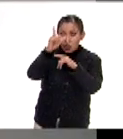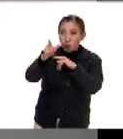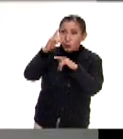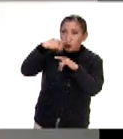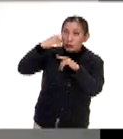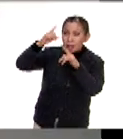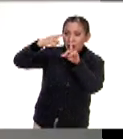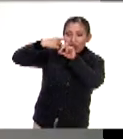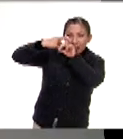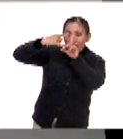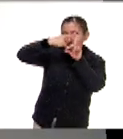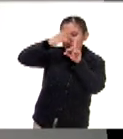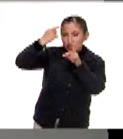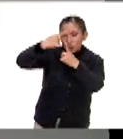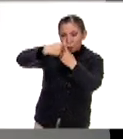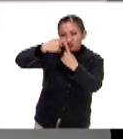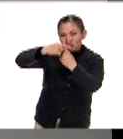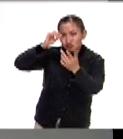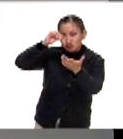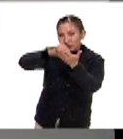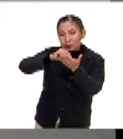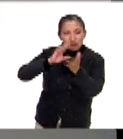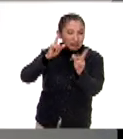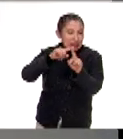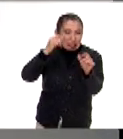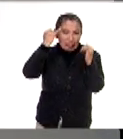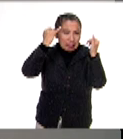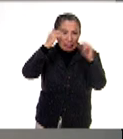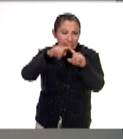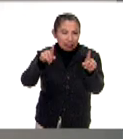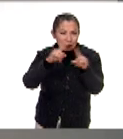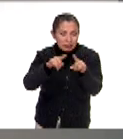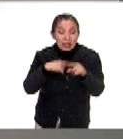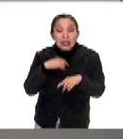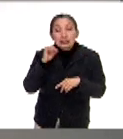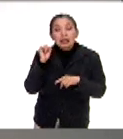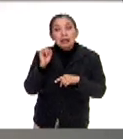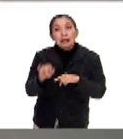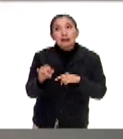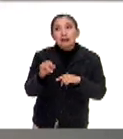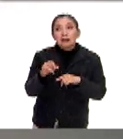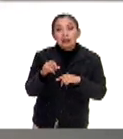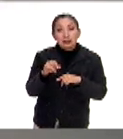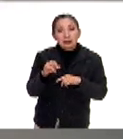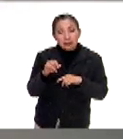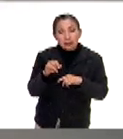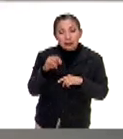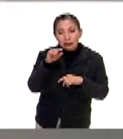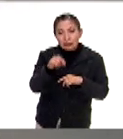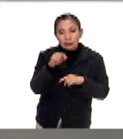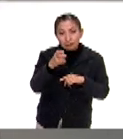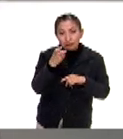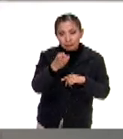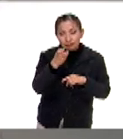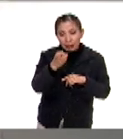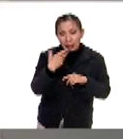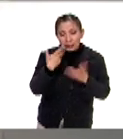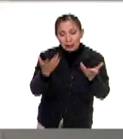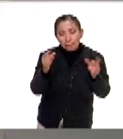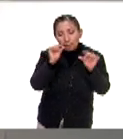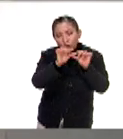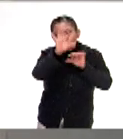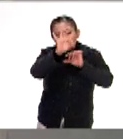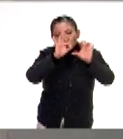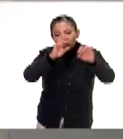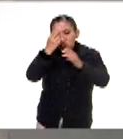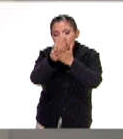luces en los lentes de Chávez, y por eso pone ahí. Digo, hay muchas interpretaciones. Lo que sí es que pues pequeña